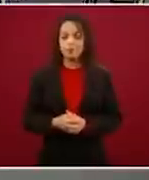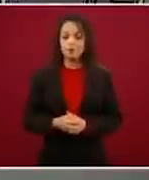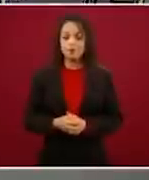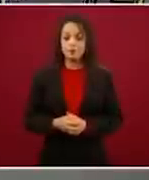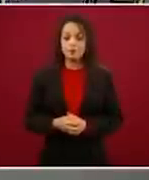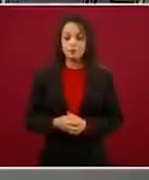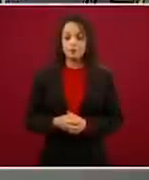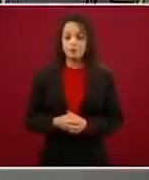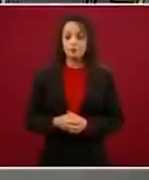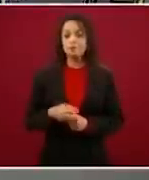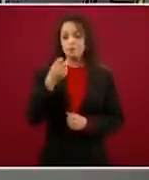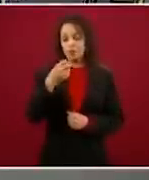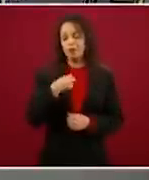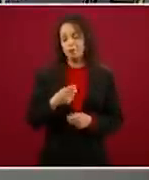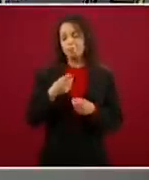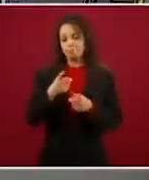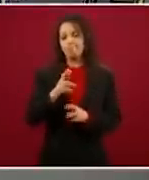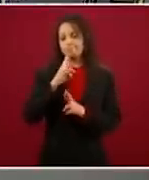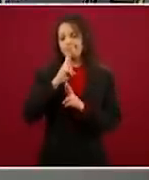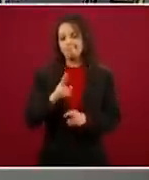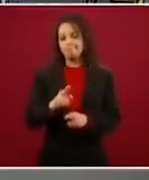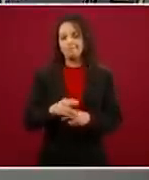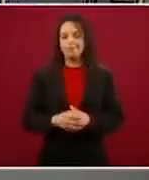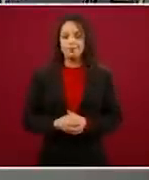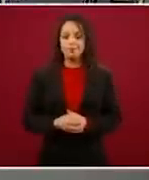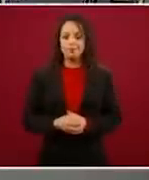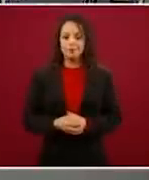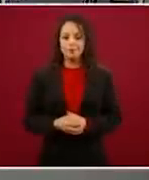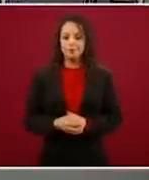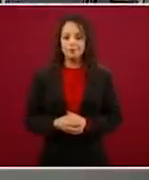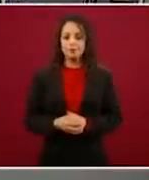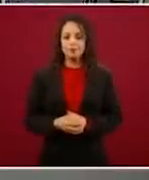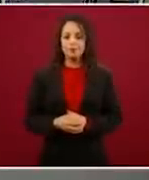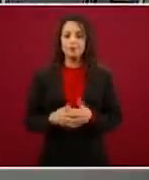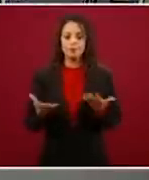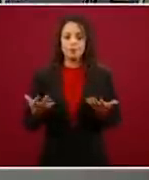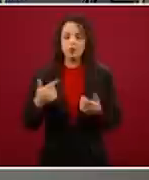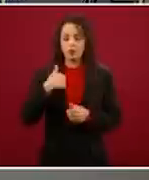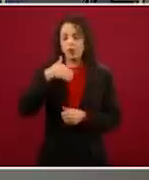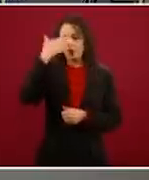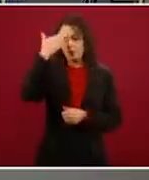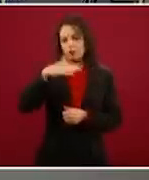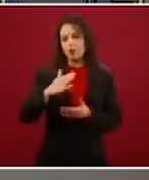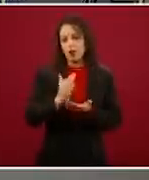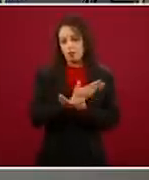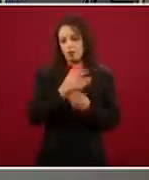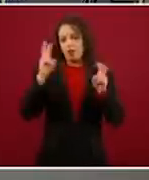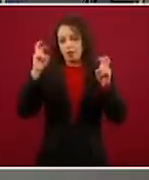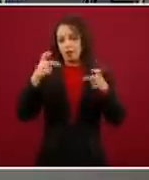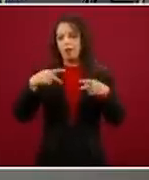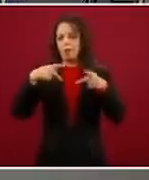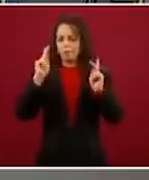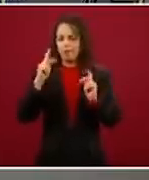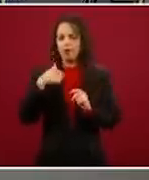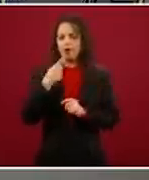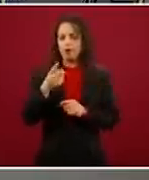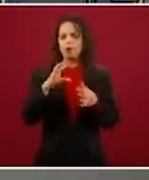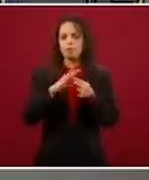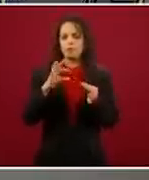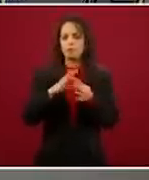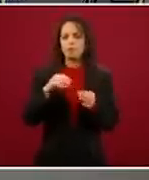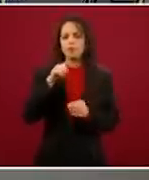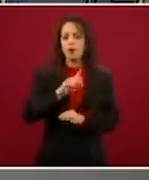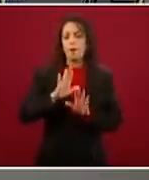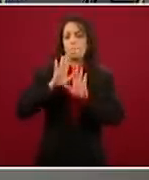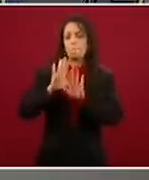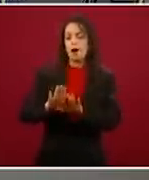Eso es lo que te puedo contestar. Presidente, quiero aprovechar ahora que ya está aquí. Yo sé que es un tema aparte, pero bueno, pues ya que lo tocaban, el paro nacional de mujeres el